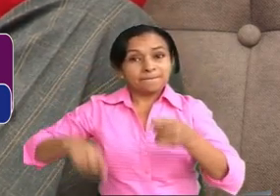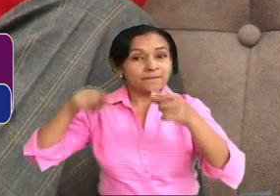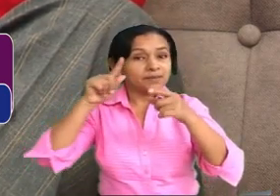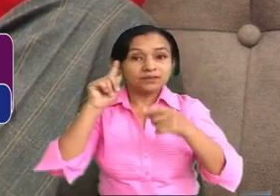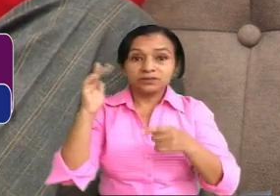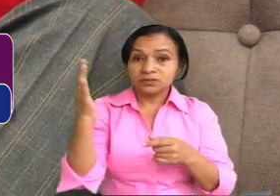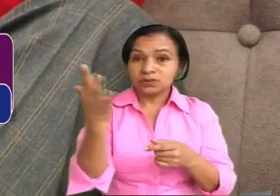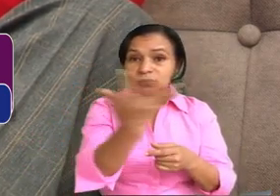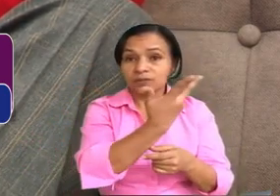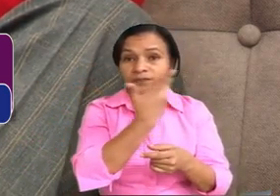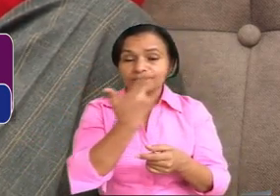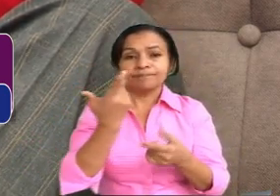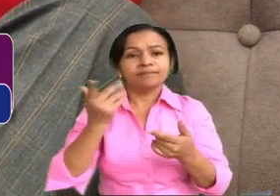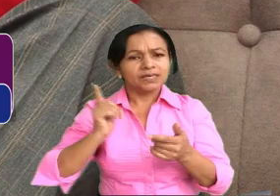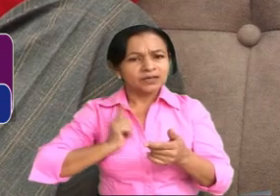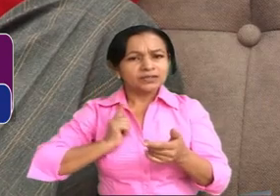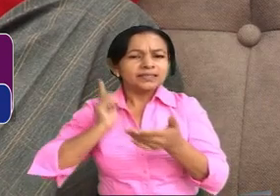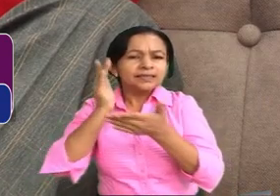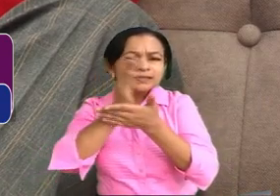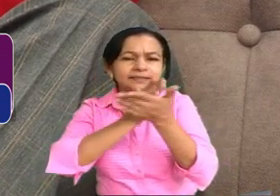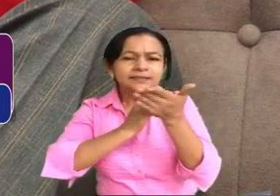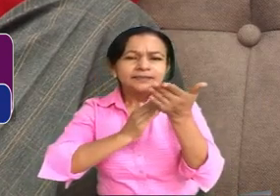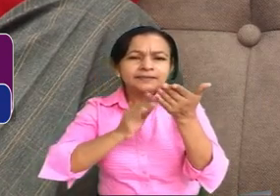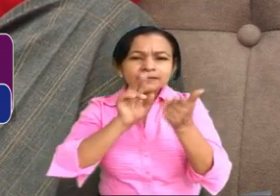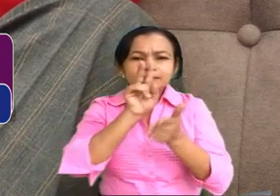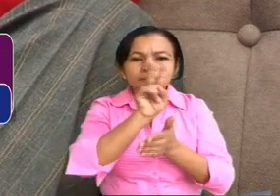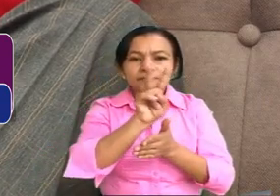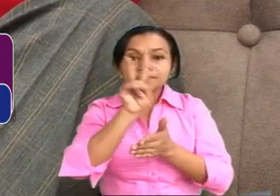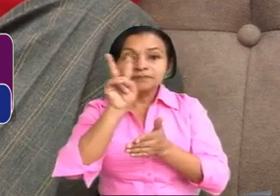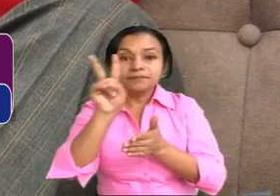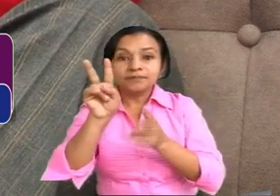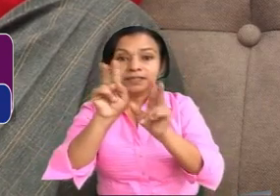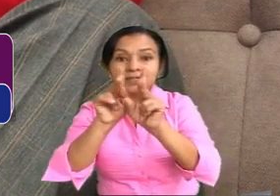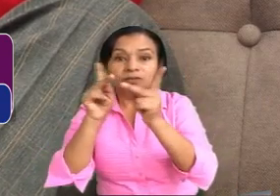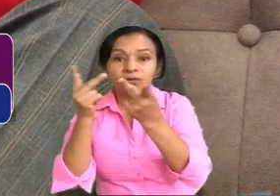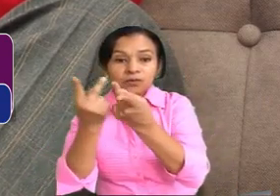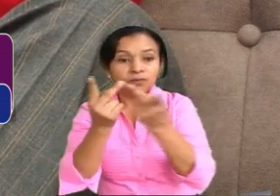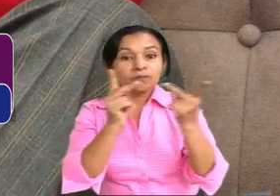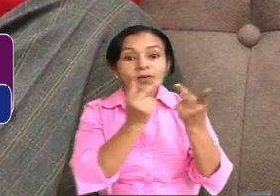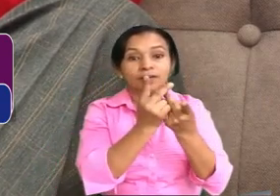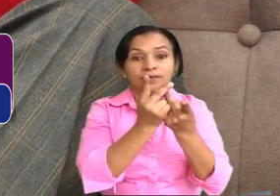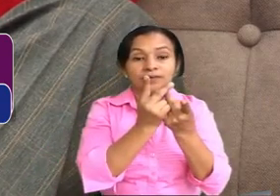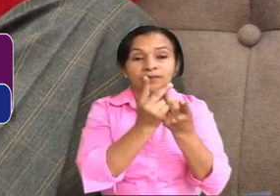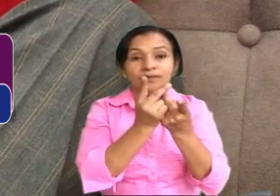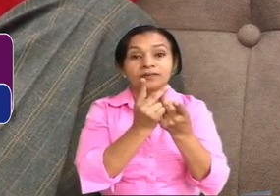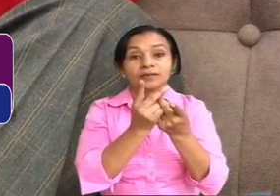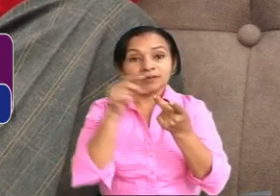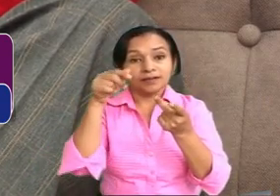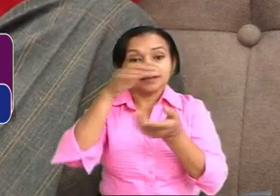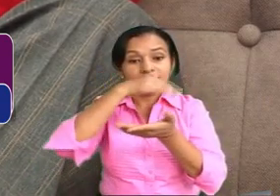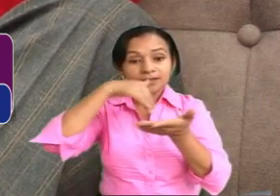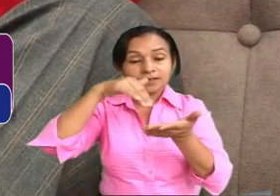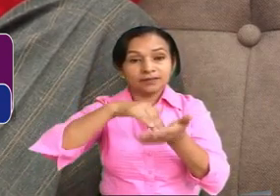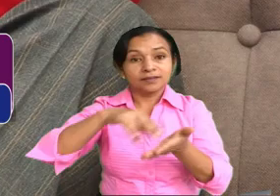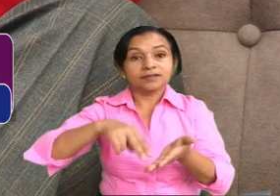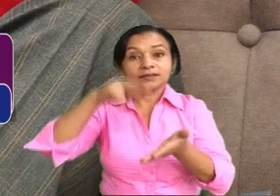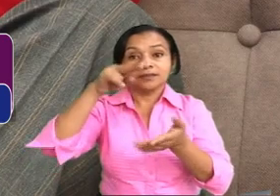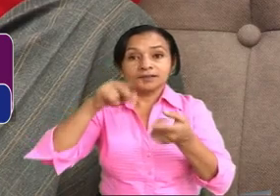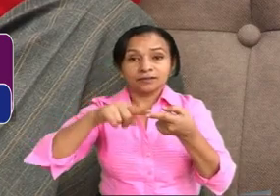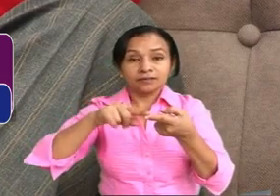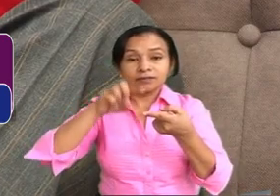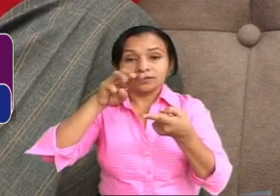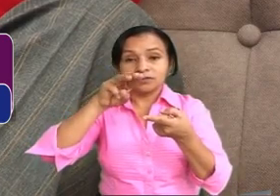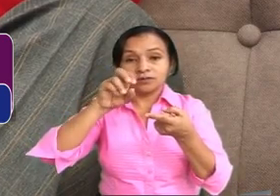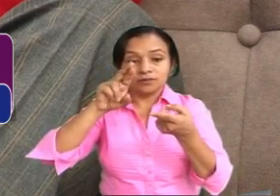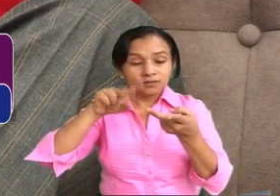todo, pero todavía hay. Tenemos 22 pueblos, el Pacífico y Centro y Norte. Están los Sustiaba, los Naoa,